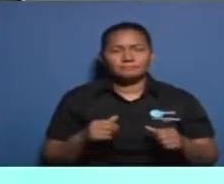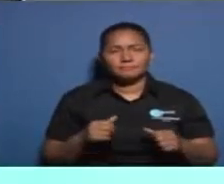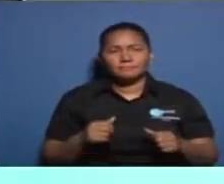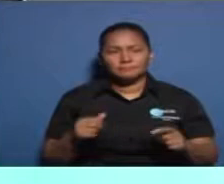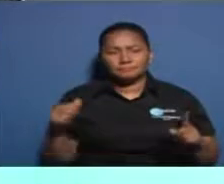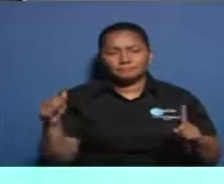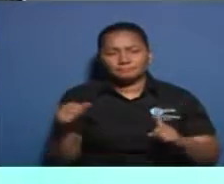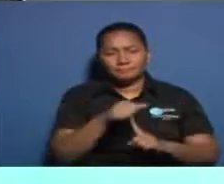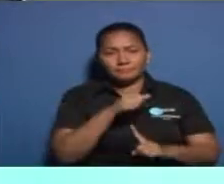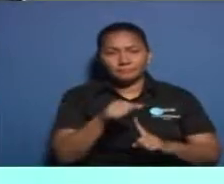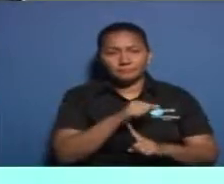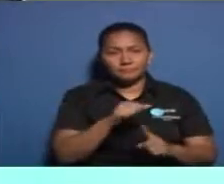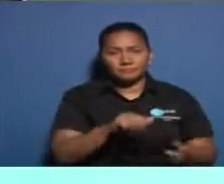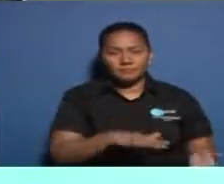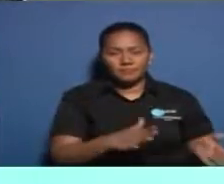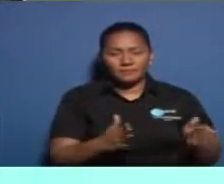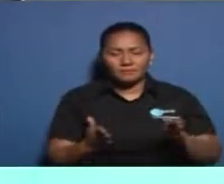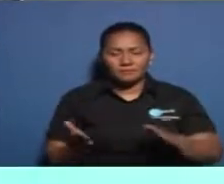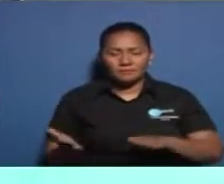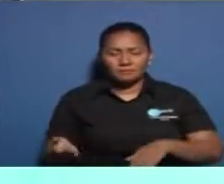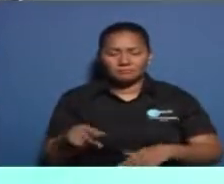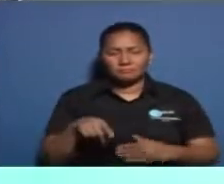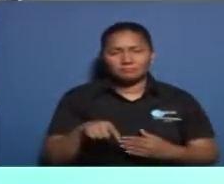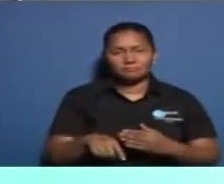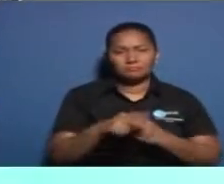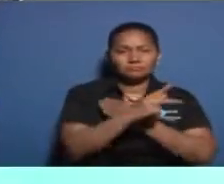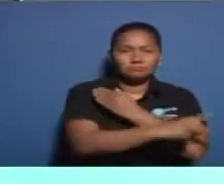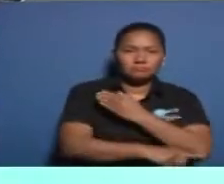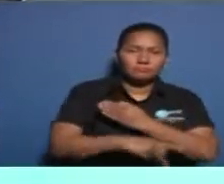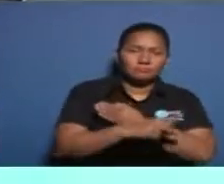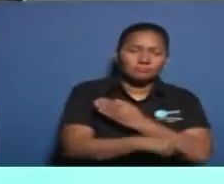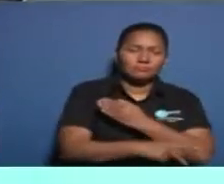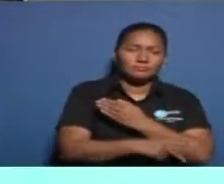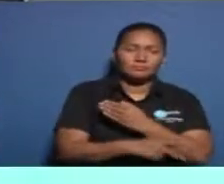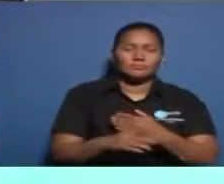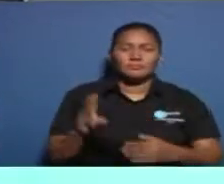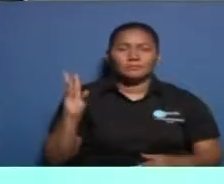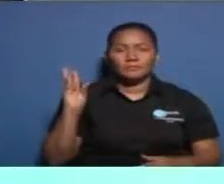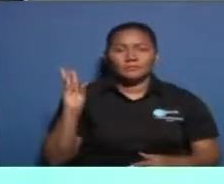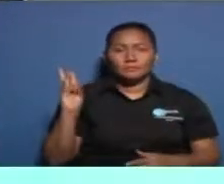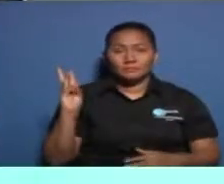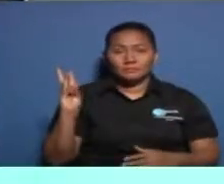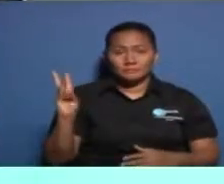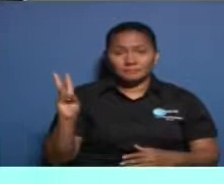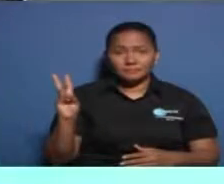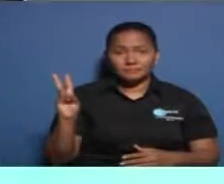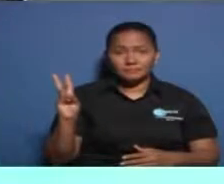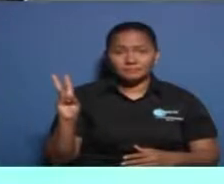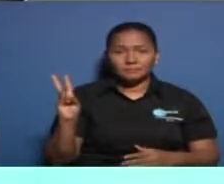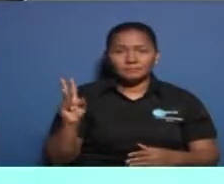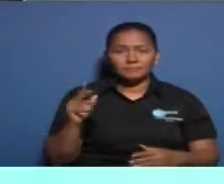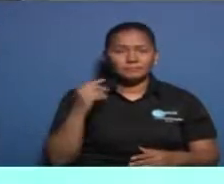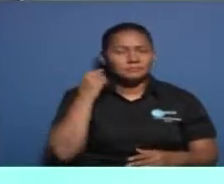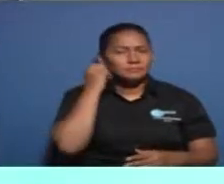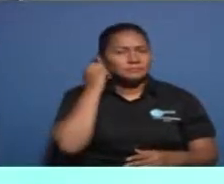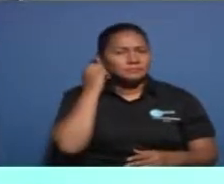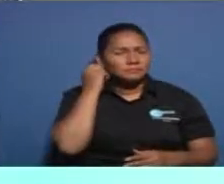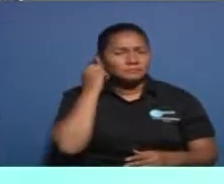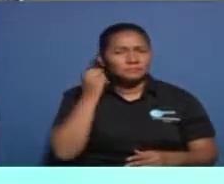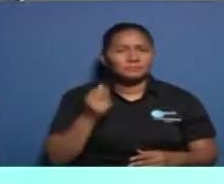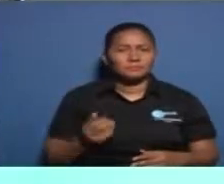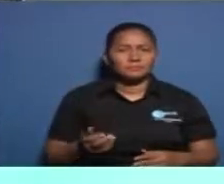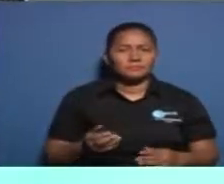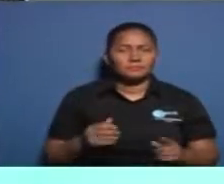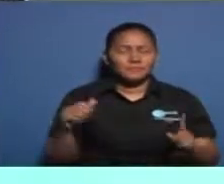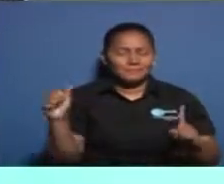y han muerto en este país casos en tentativa de femicidio es decir no murieron pero